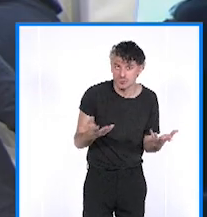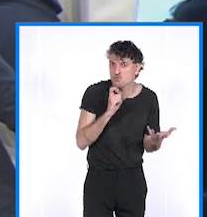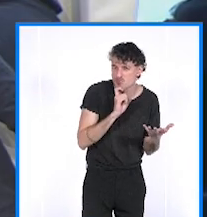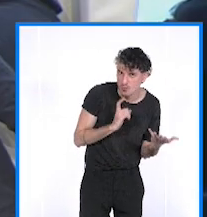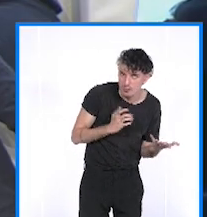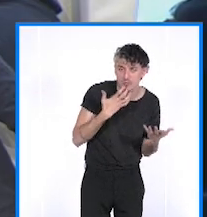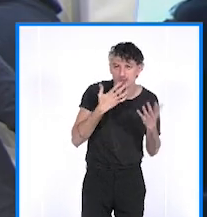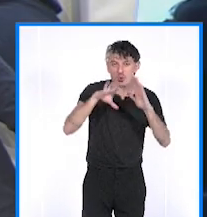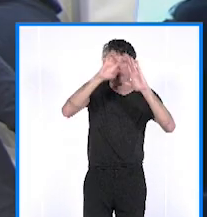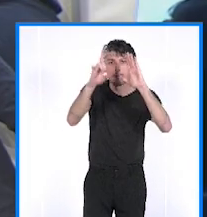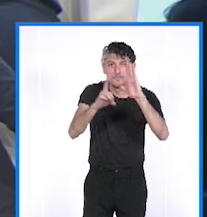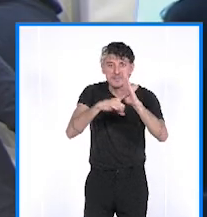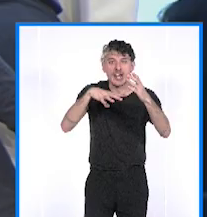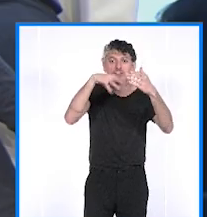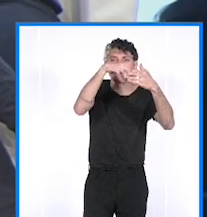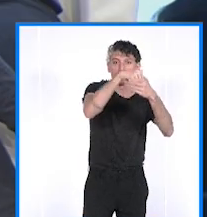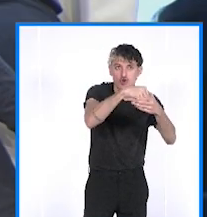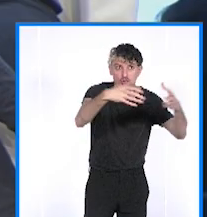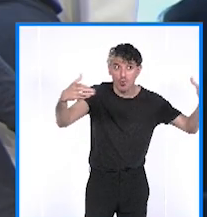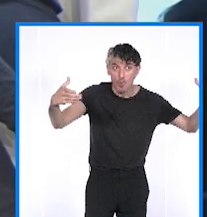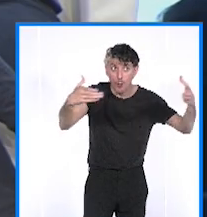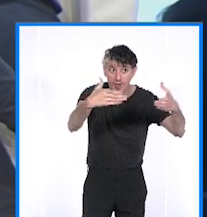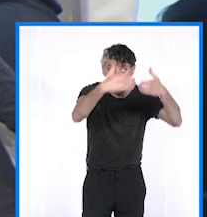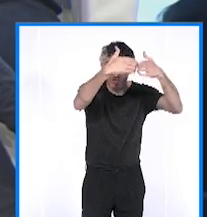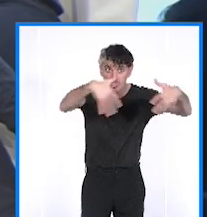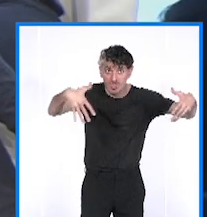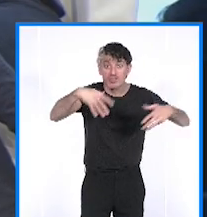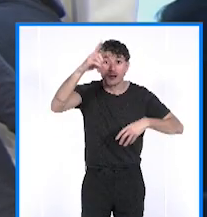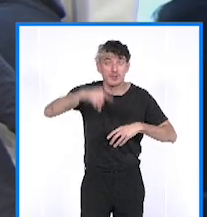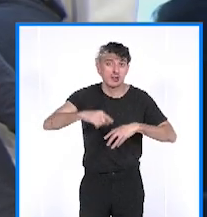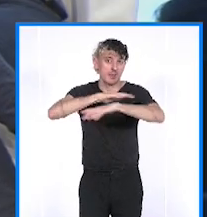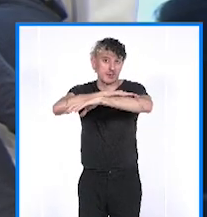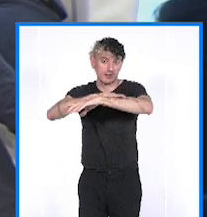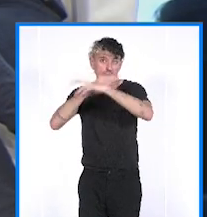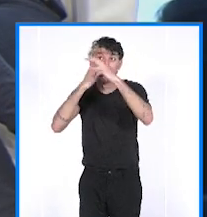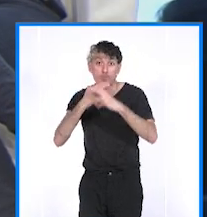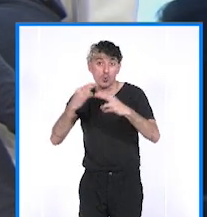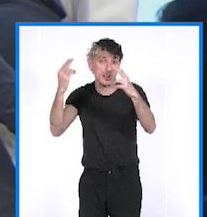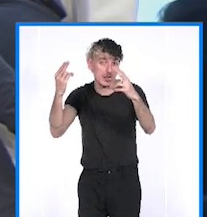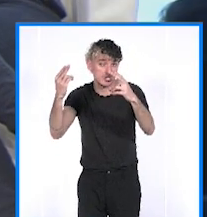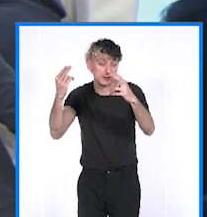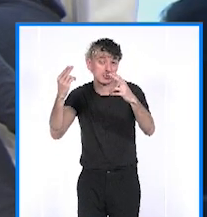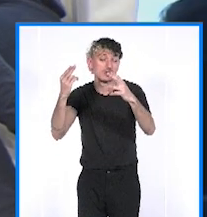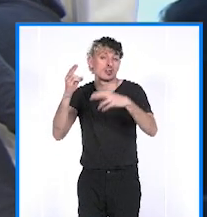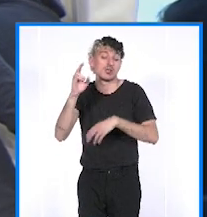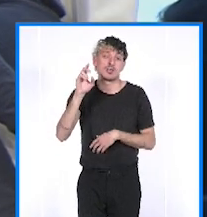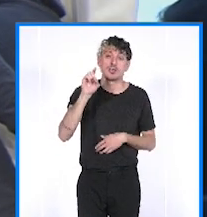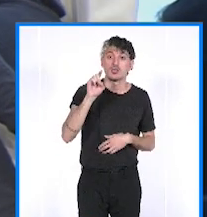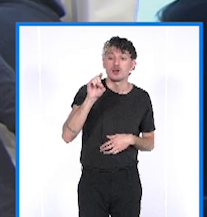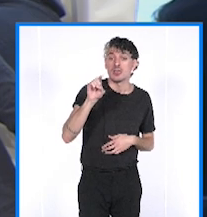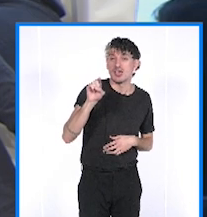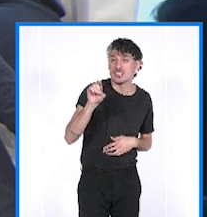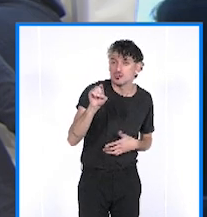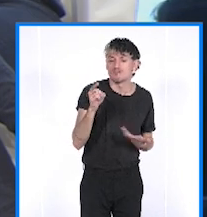plena inclusión a toda la comunidad de plena inclusión en cuanto a las administraciones públicas diría es un es un un centro de coste